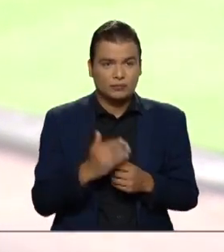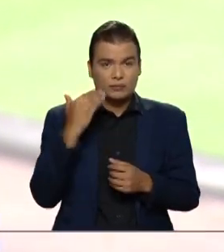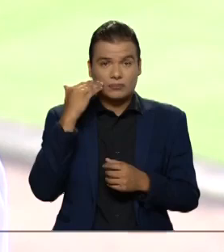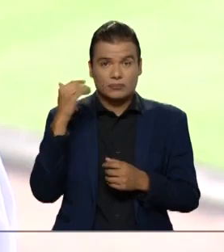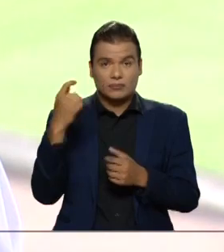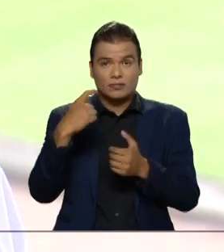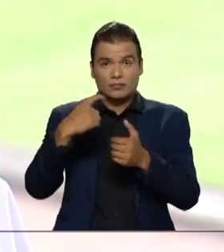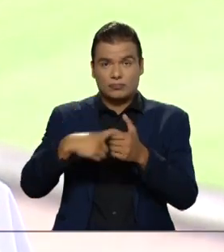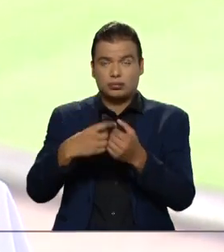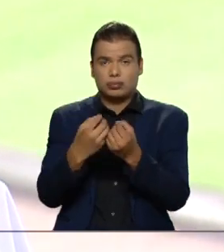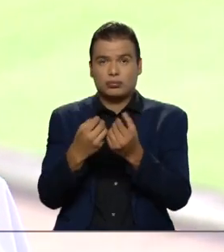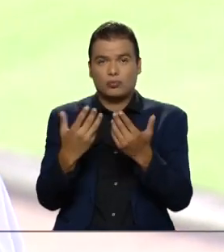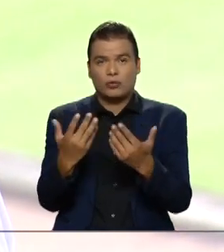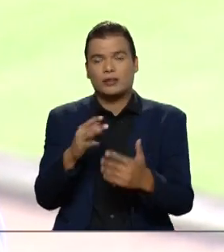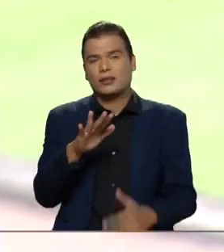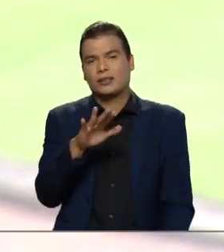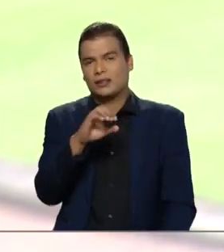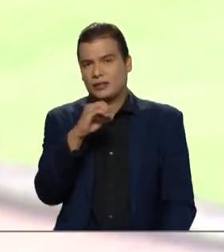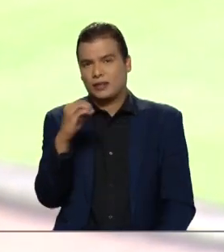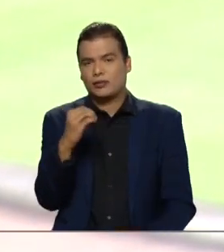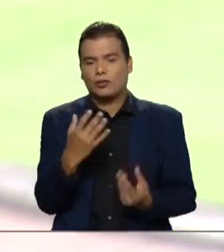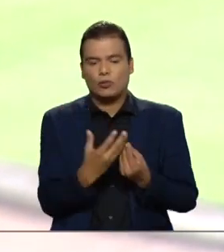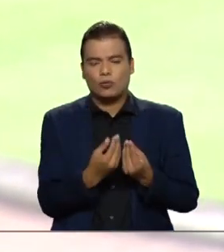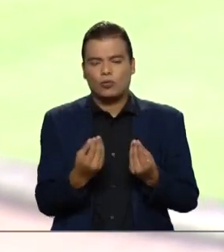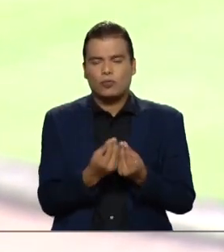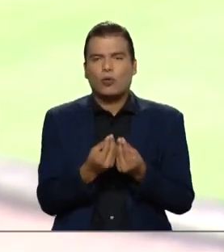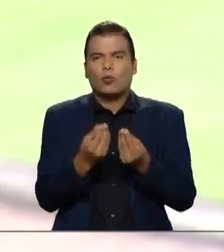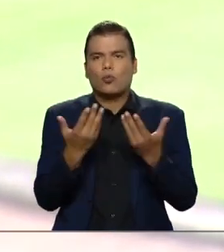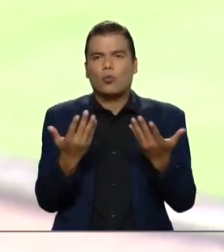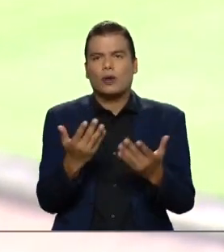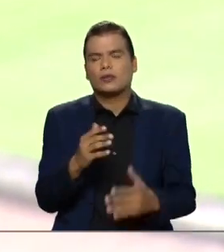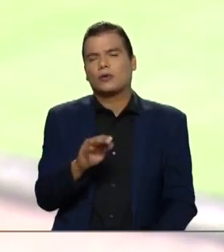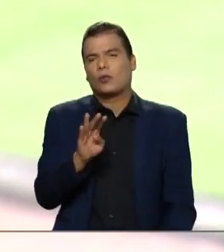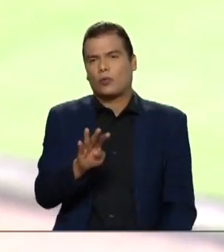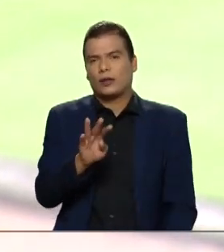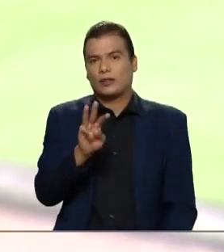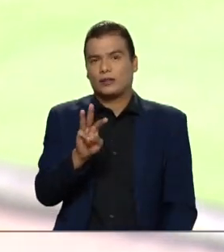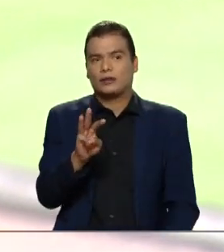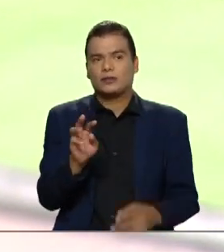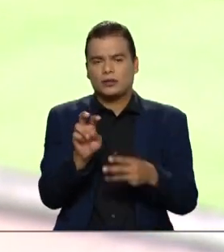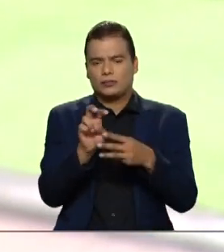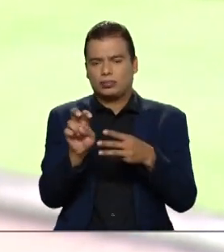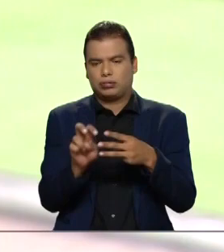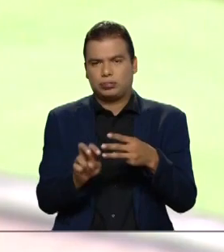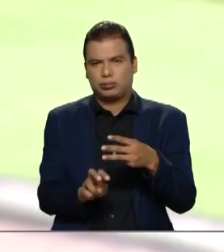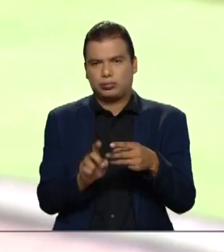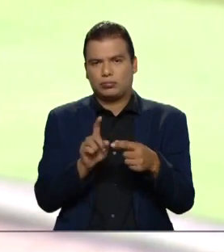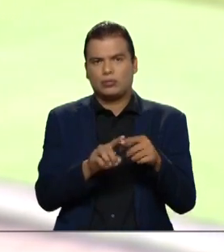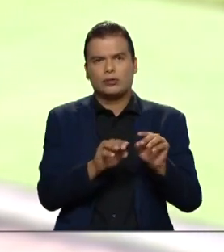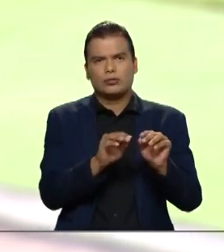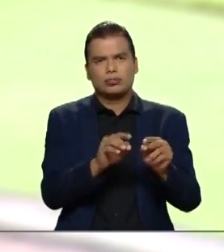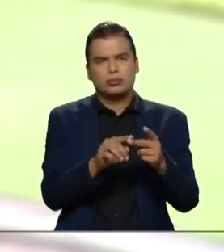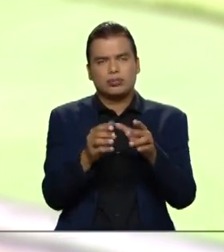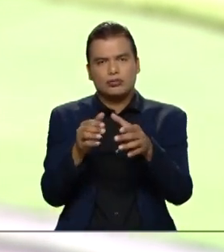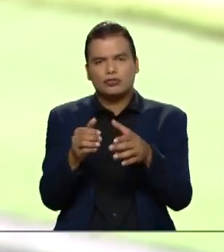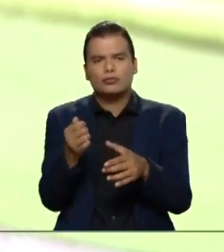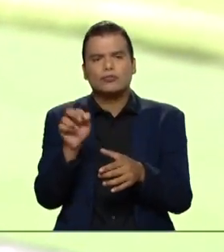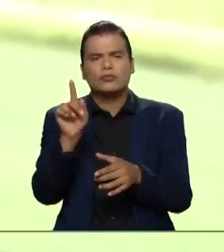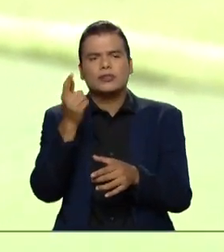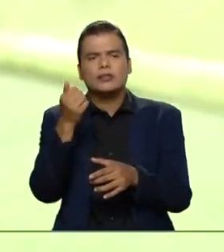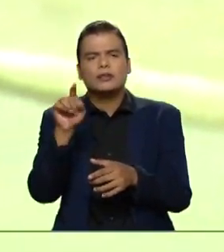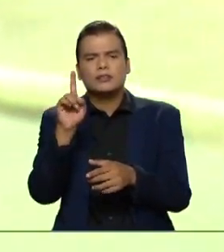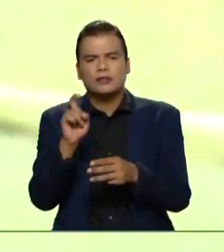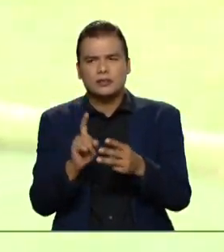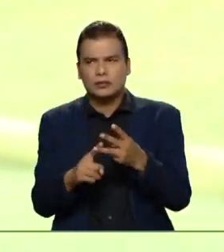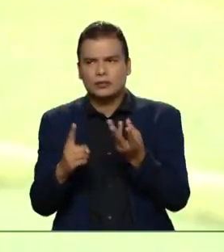mujeres jugando en 43 equipos de fútbol en tres categorías: formativa, sub-16 y la categoría élite.